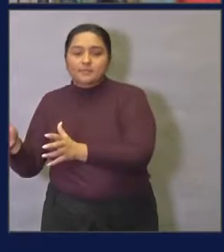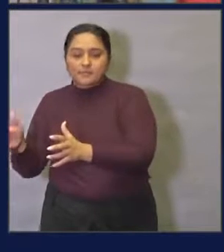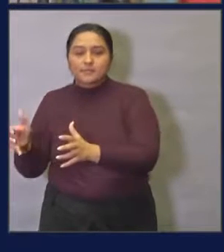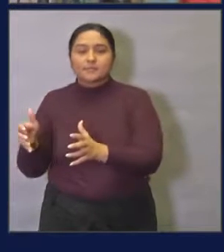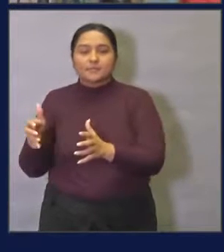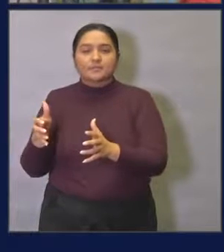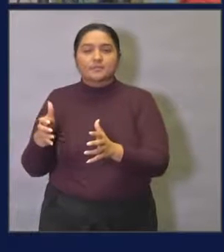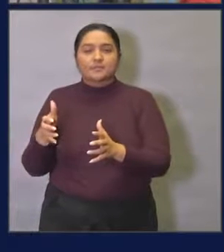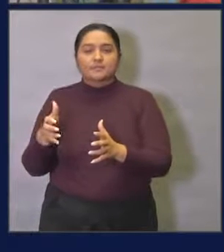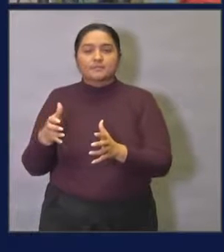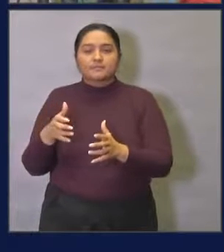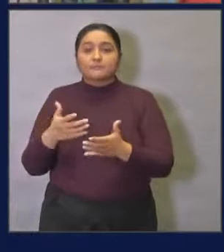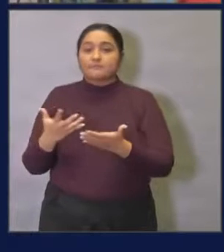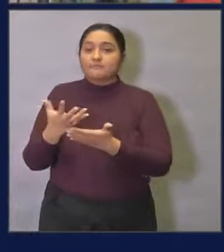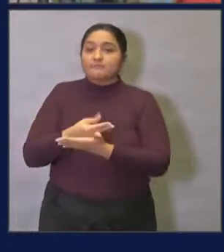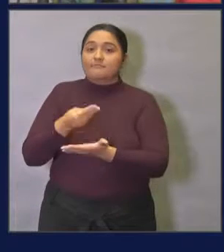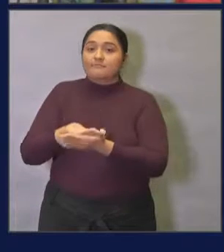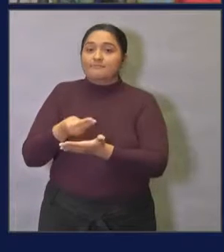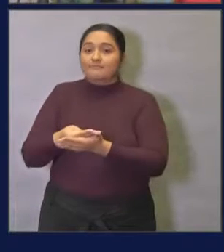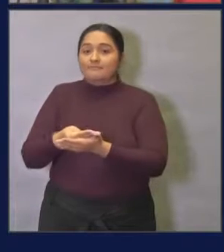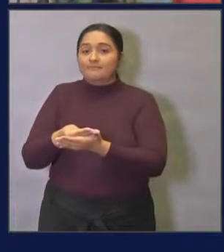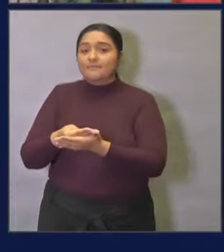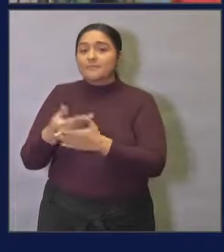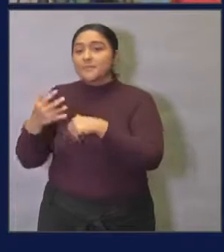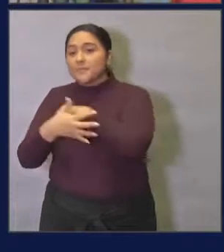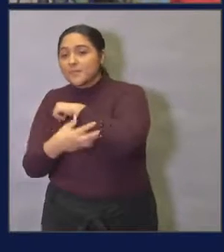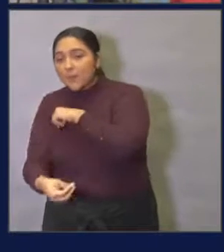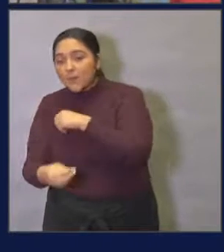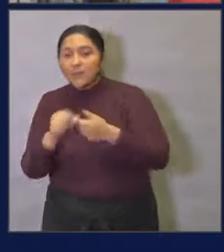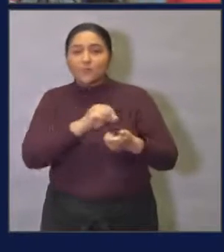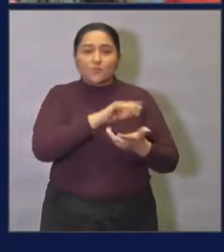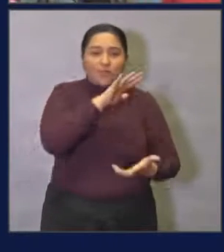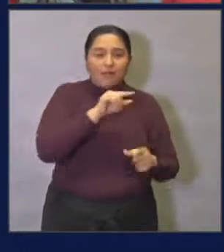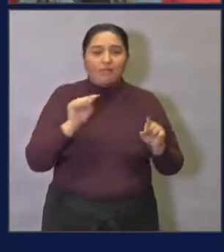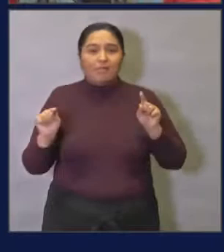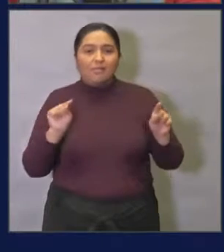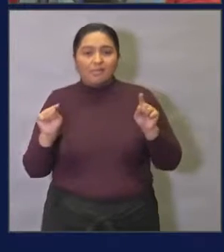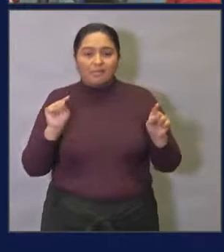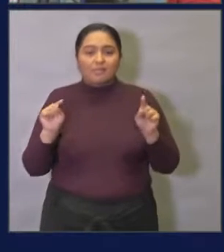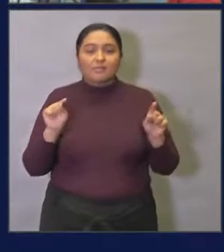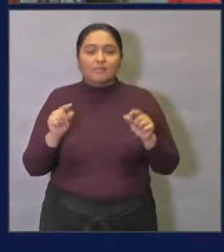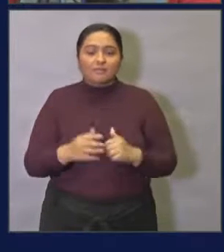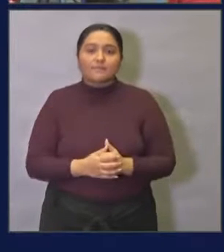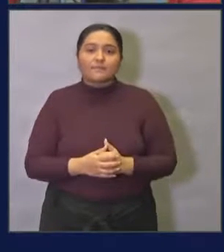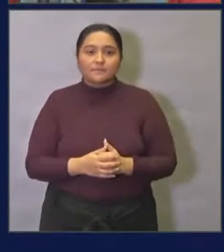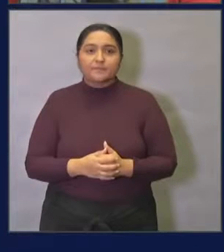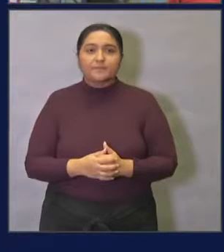del bajo nivel socioeconómico en la transmisión y en los resultados de la enfermedad.